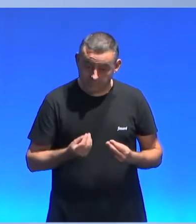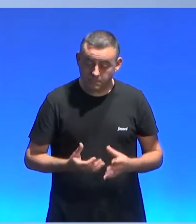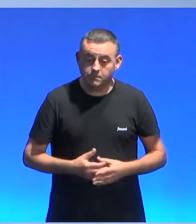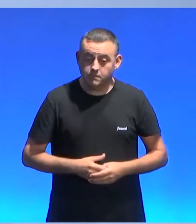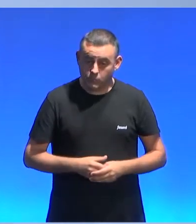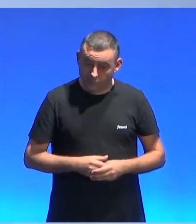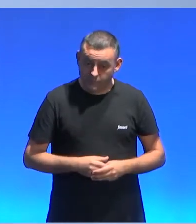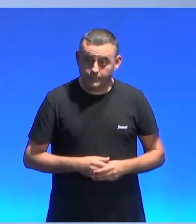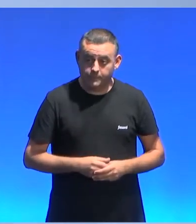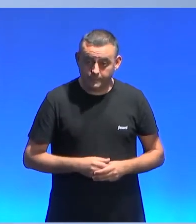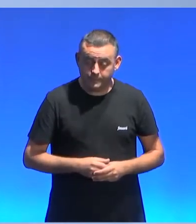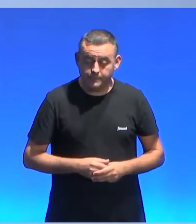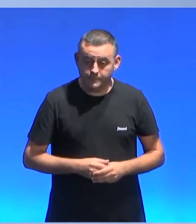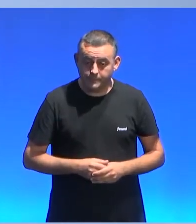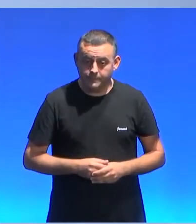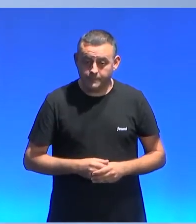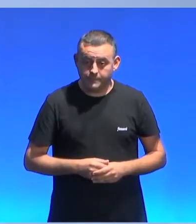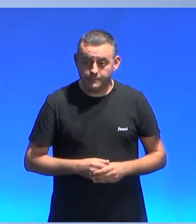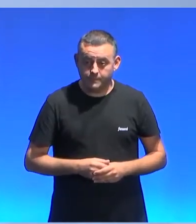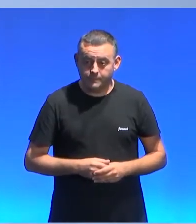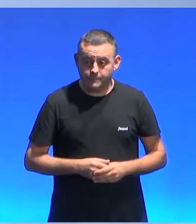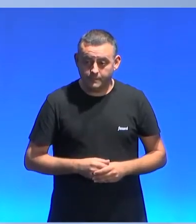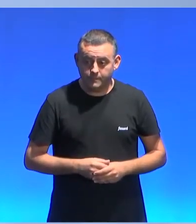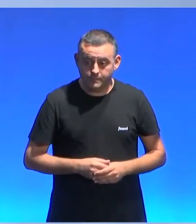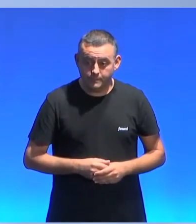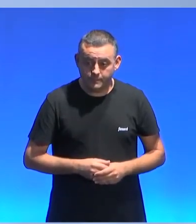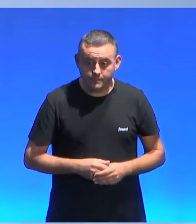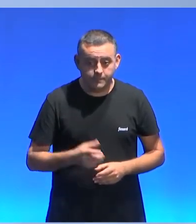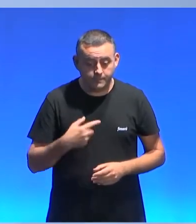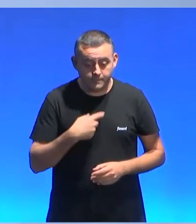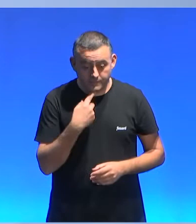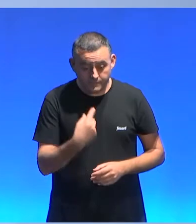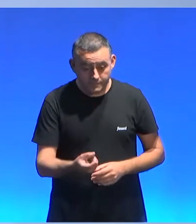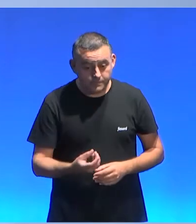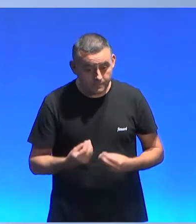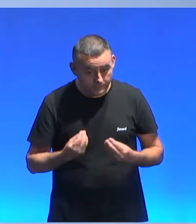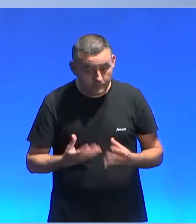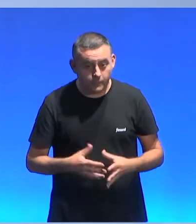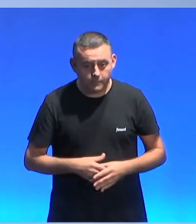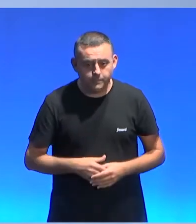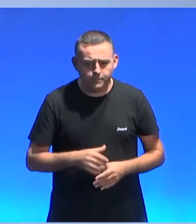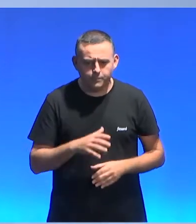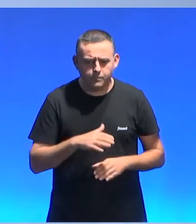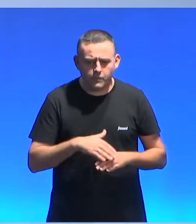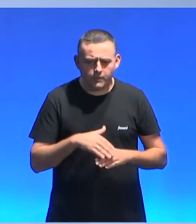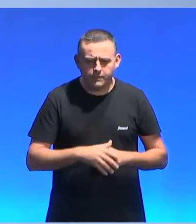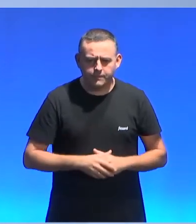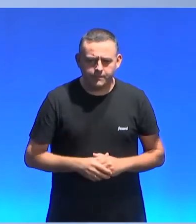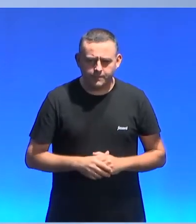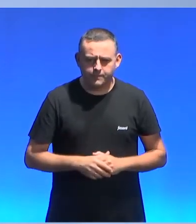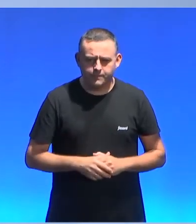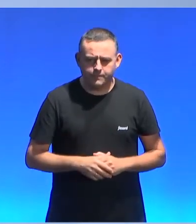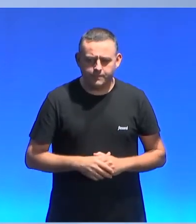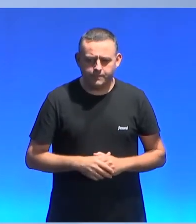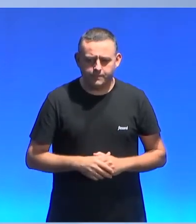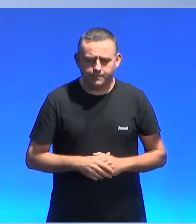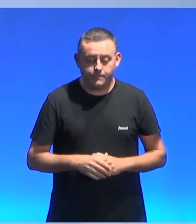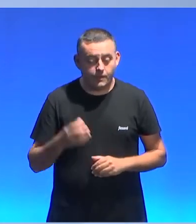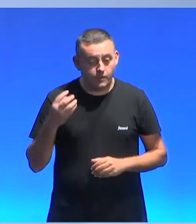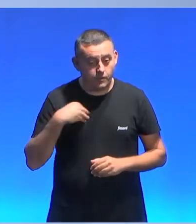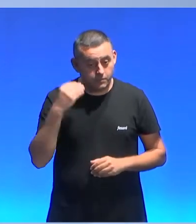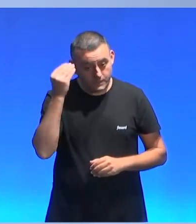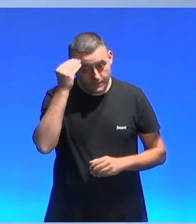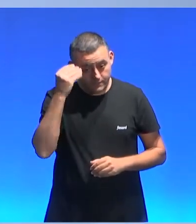¿He hecho un abuso? Creo que no. ¿Por qué? Porque en este caso yo era seguro que él